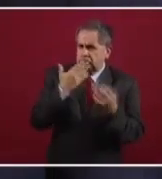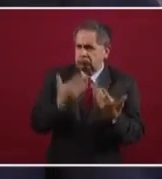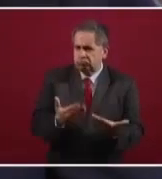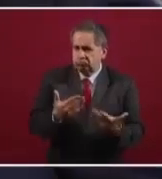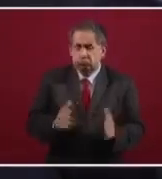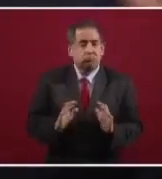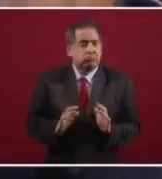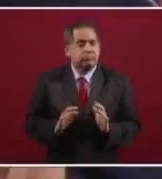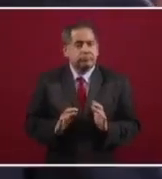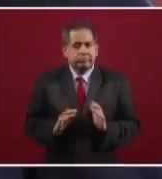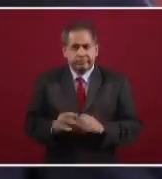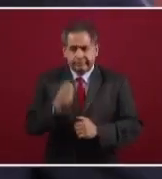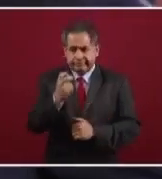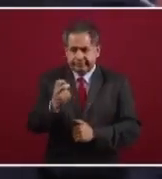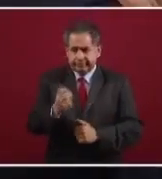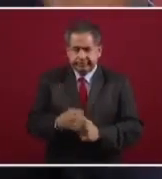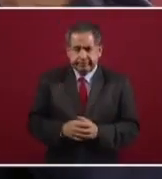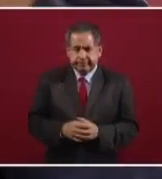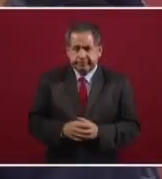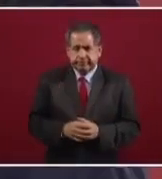Es